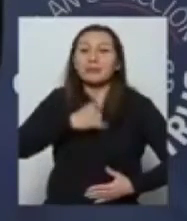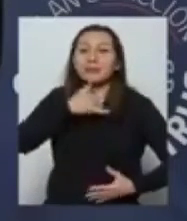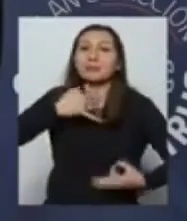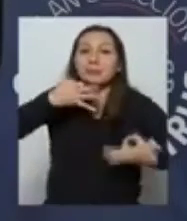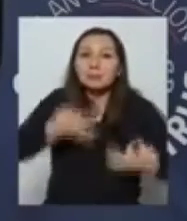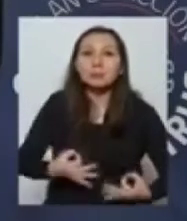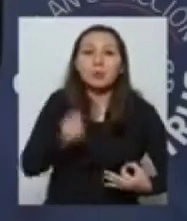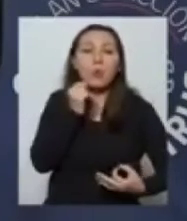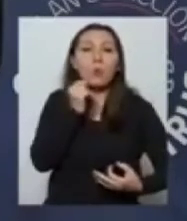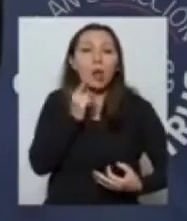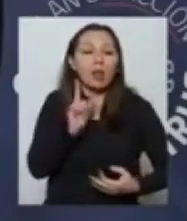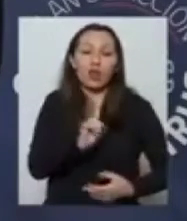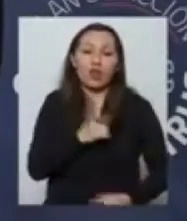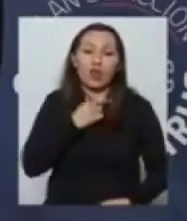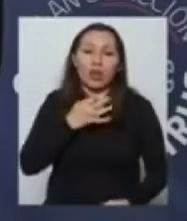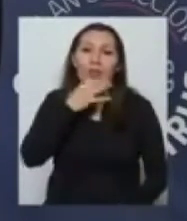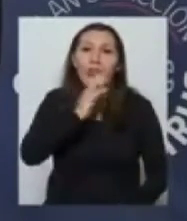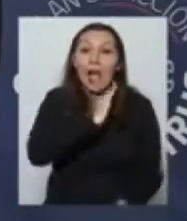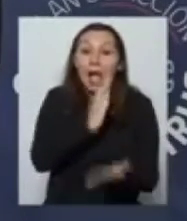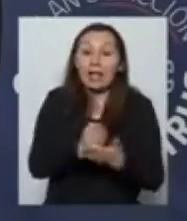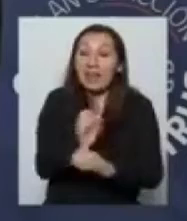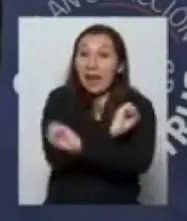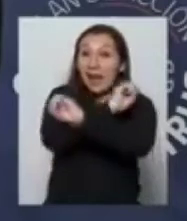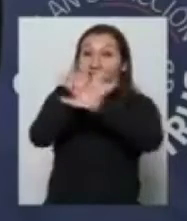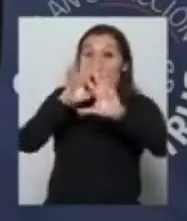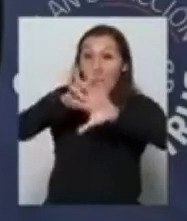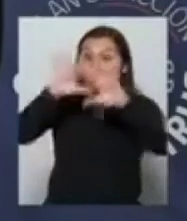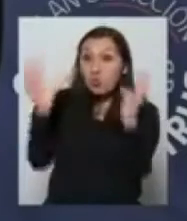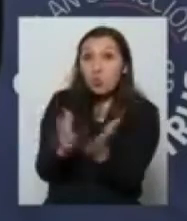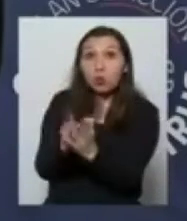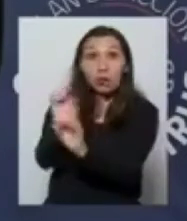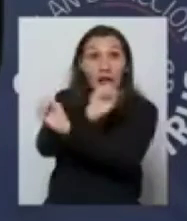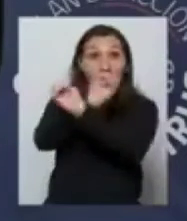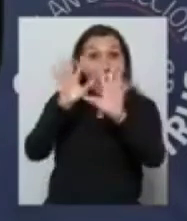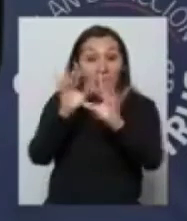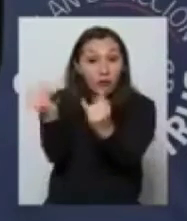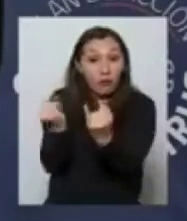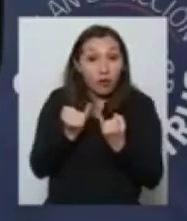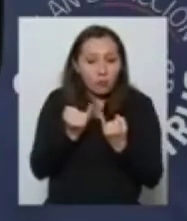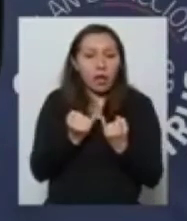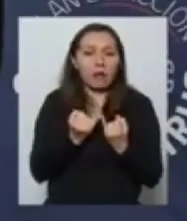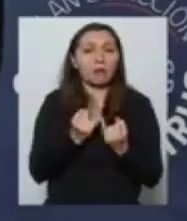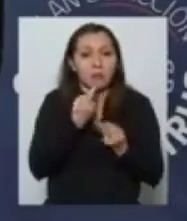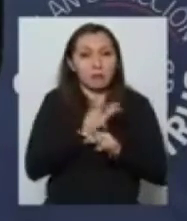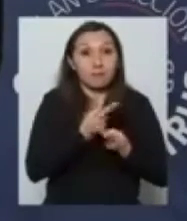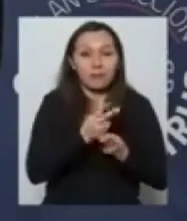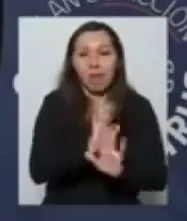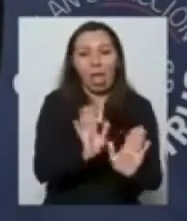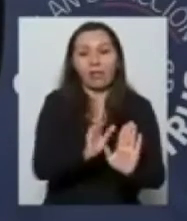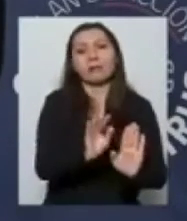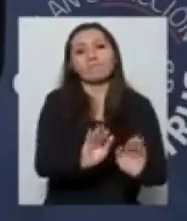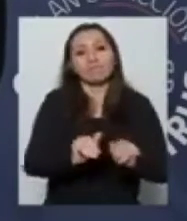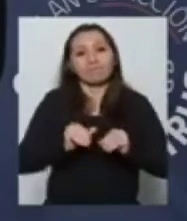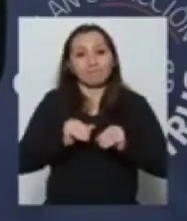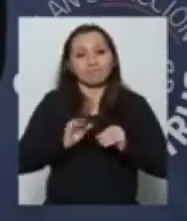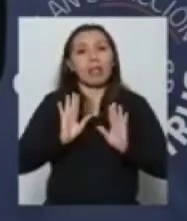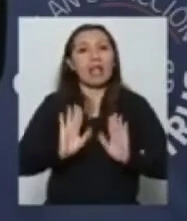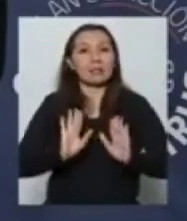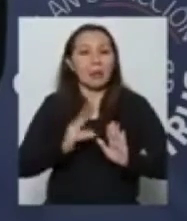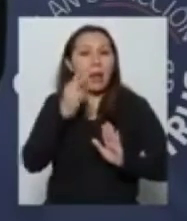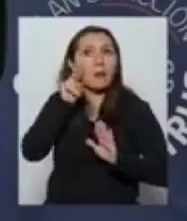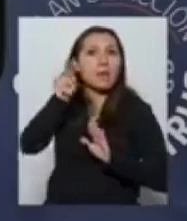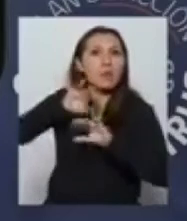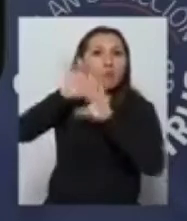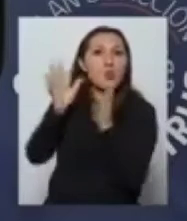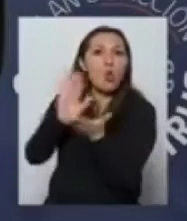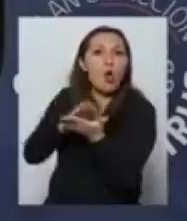decir cuál y no queremos, hasta que esto se aclare a nivel mundial, no queremos pronunciarnos anticipadamente